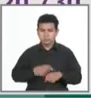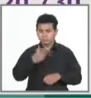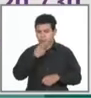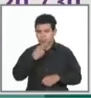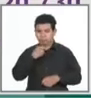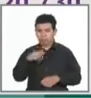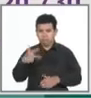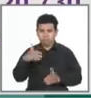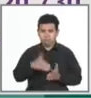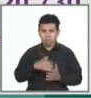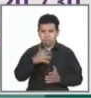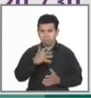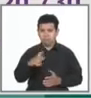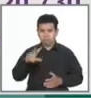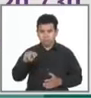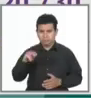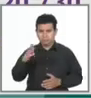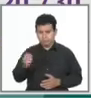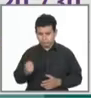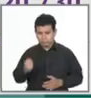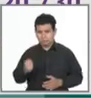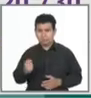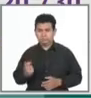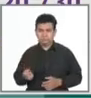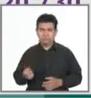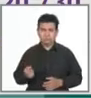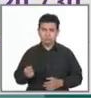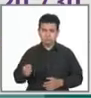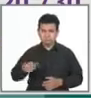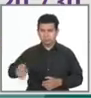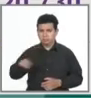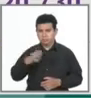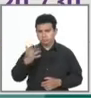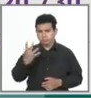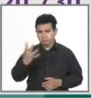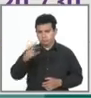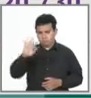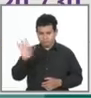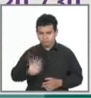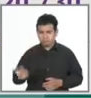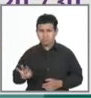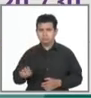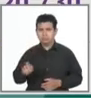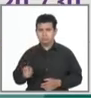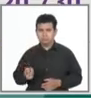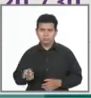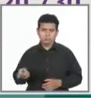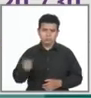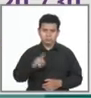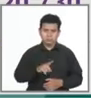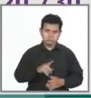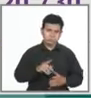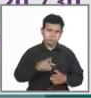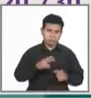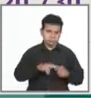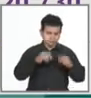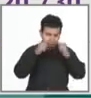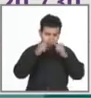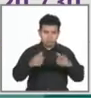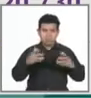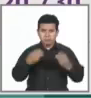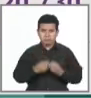son 13.589 que ocupan el 54 por ciento por tipo de atención